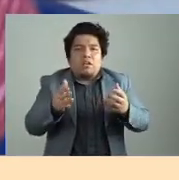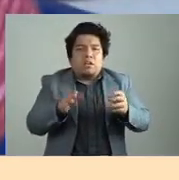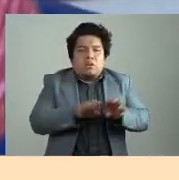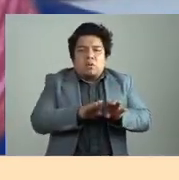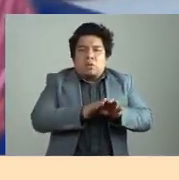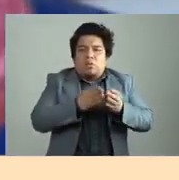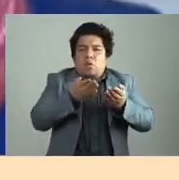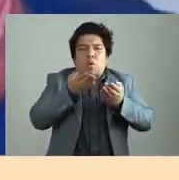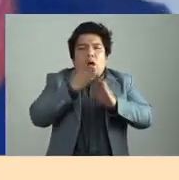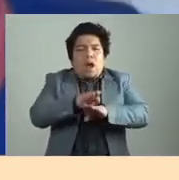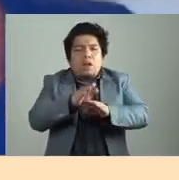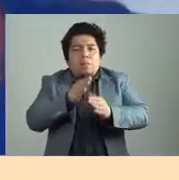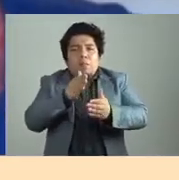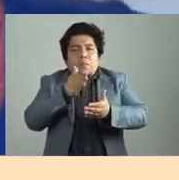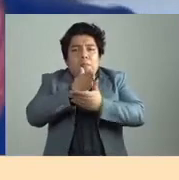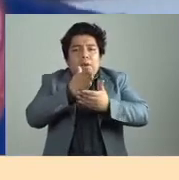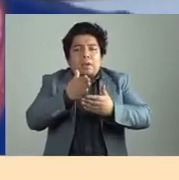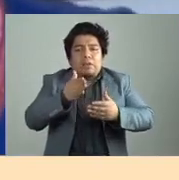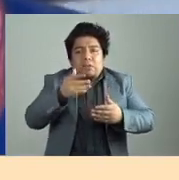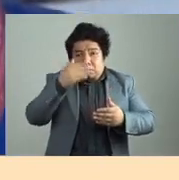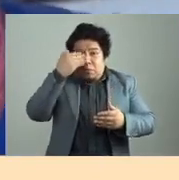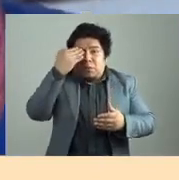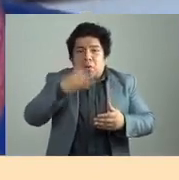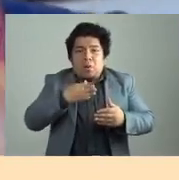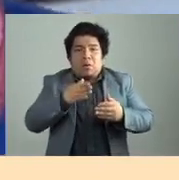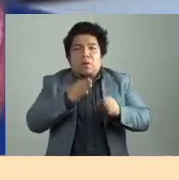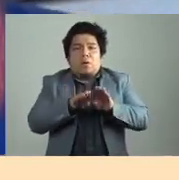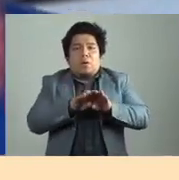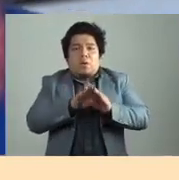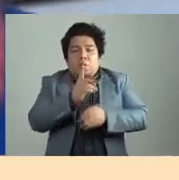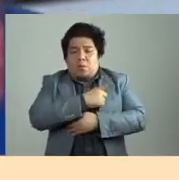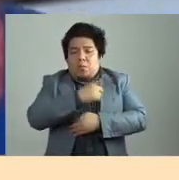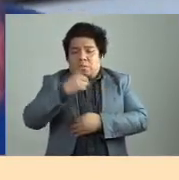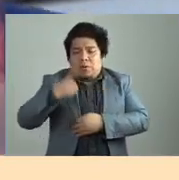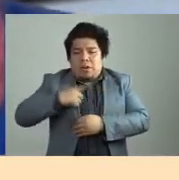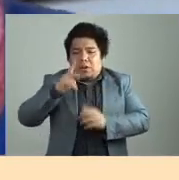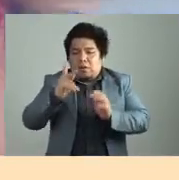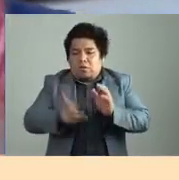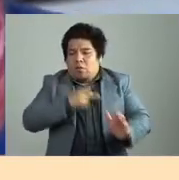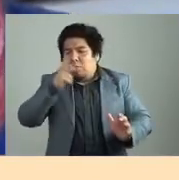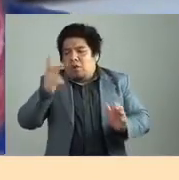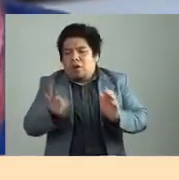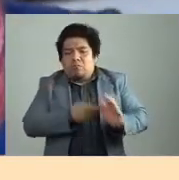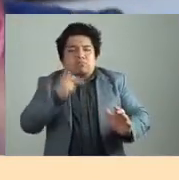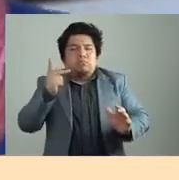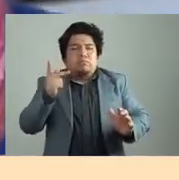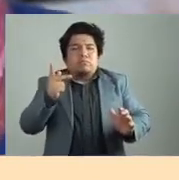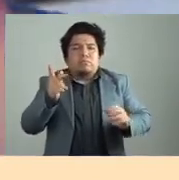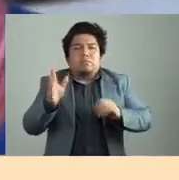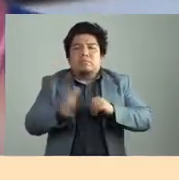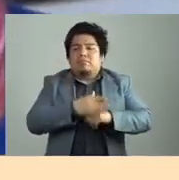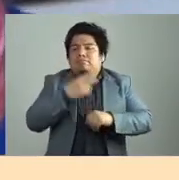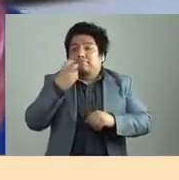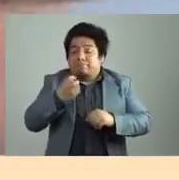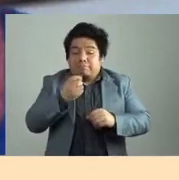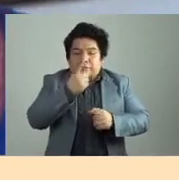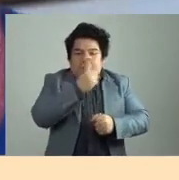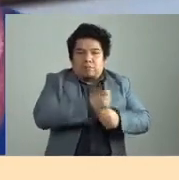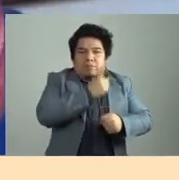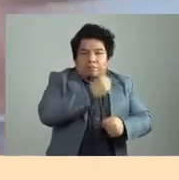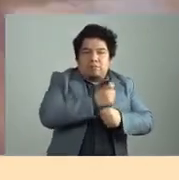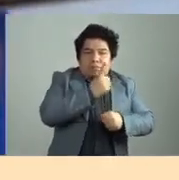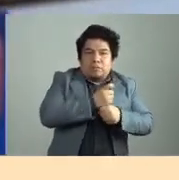ya hablamos de la financialización de la de producción entonces podéis sobre en esta primera parte o